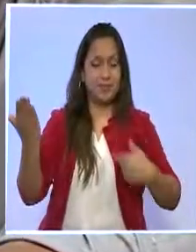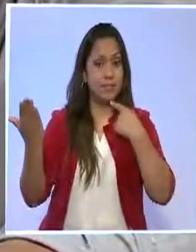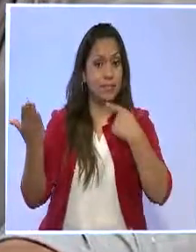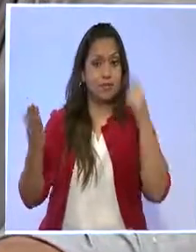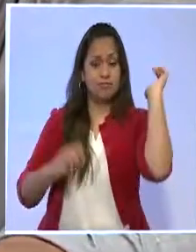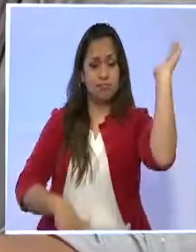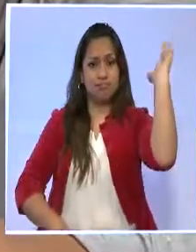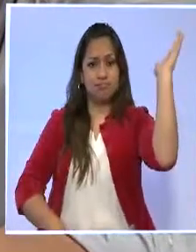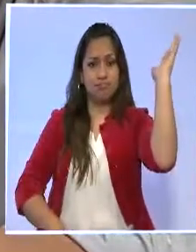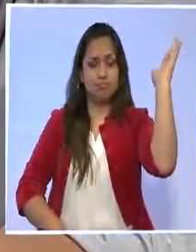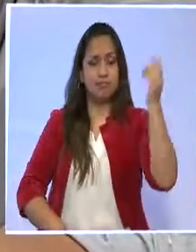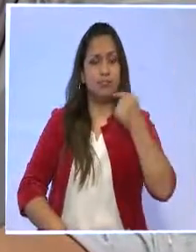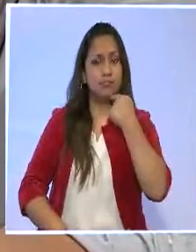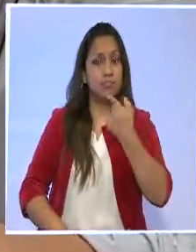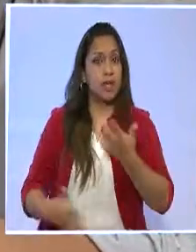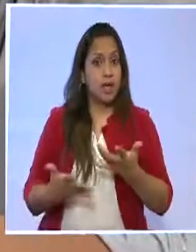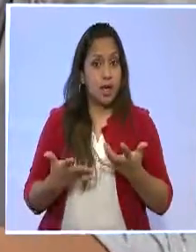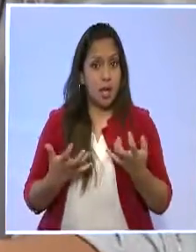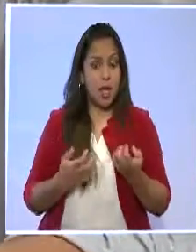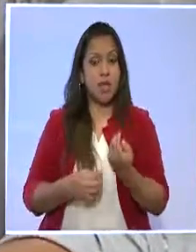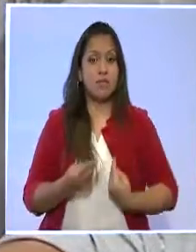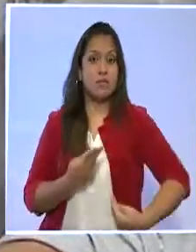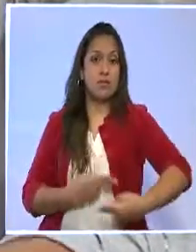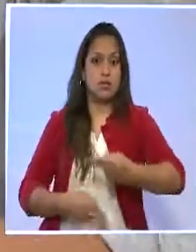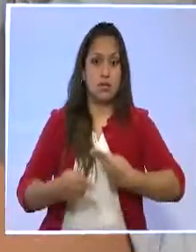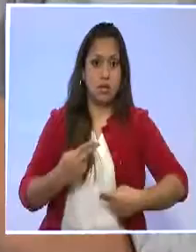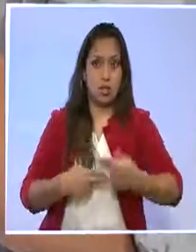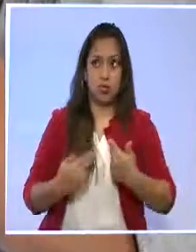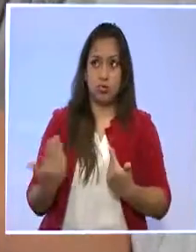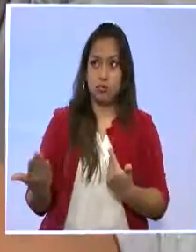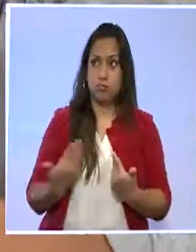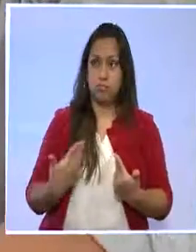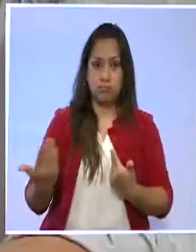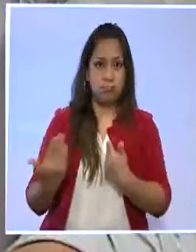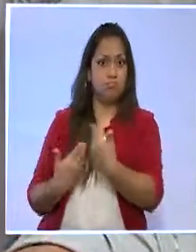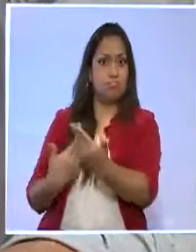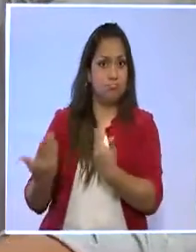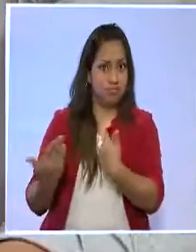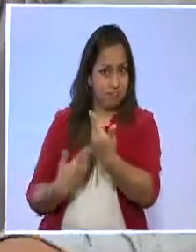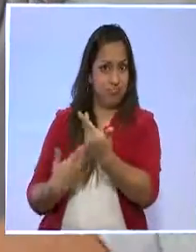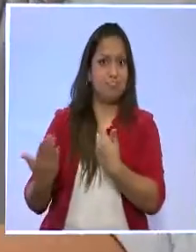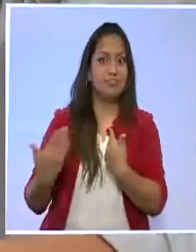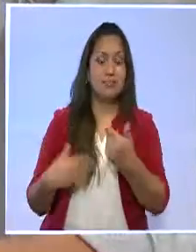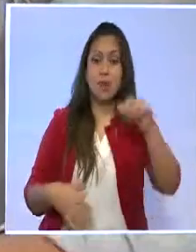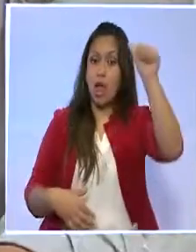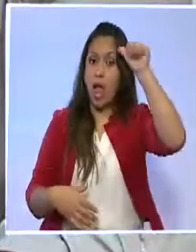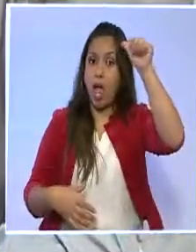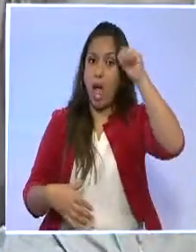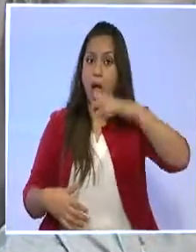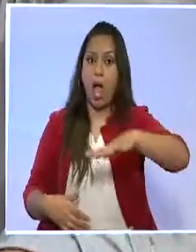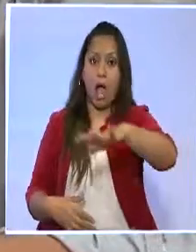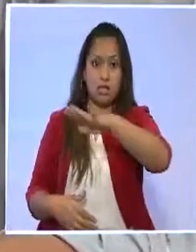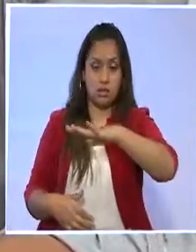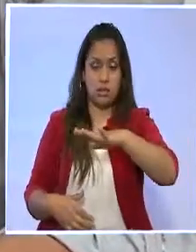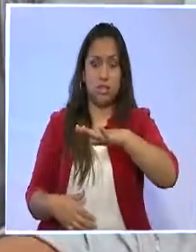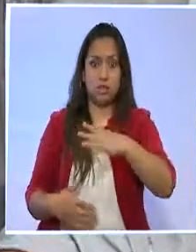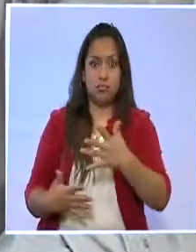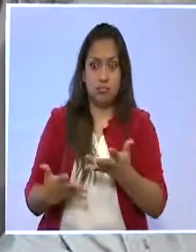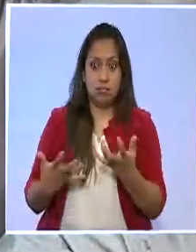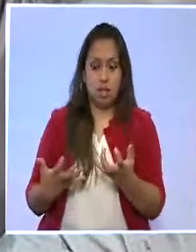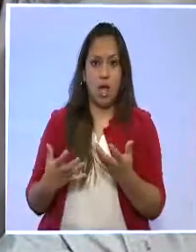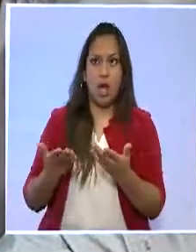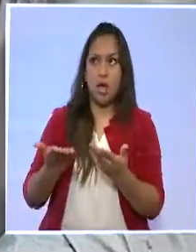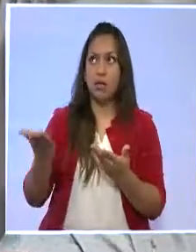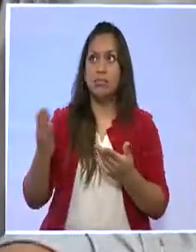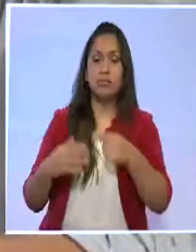ellos están planteando muchas negociaciones acaso es un país gigante que tiene la mitad en europa la mitad en asia y más la parte más grande de